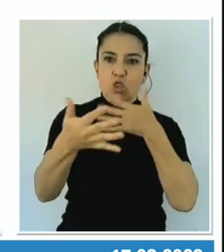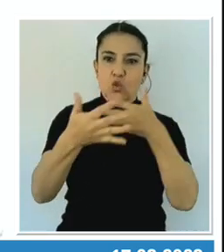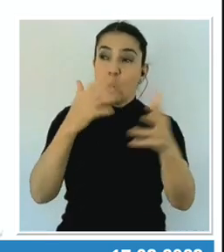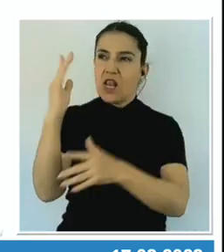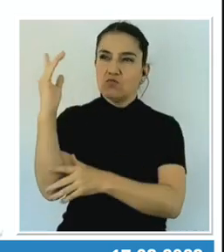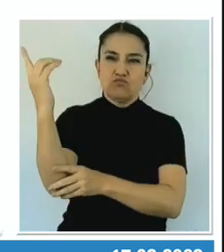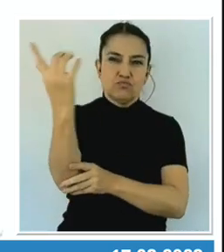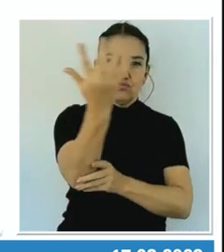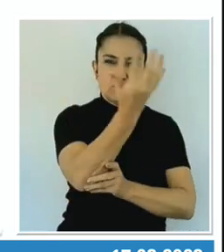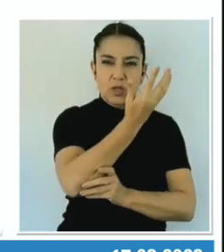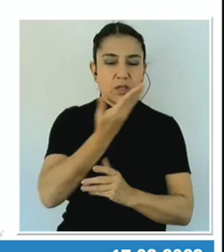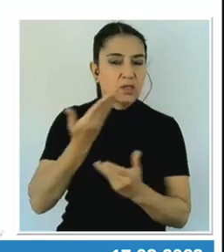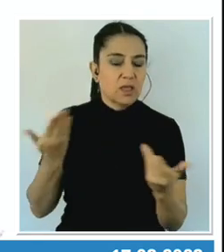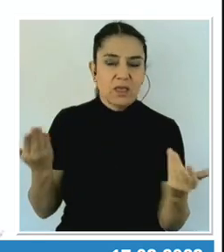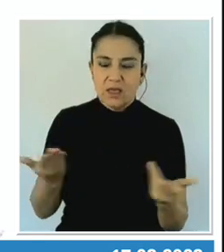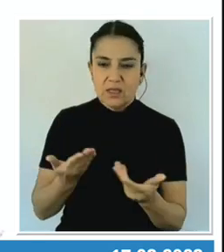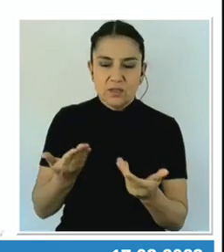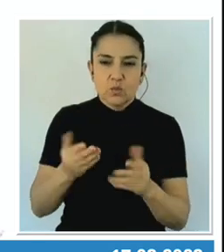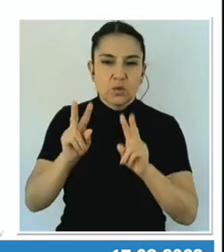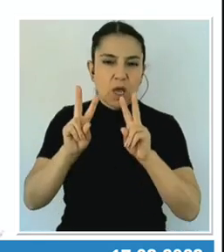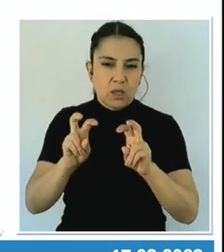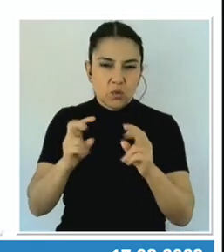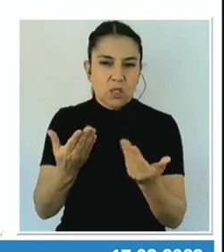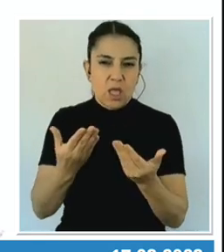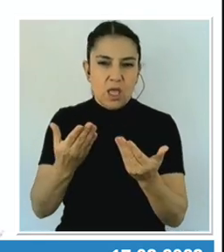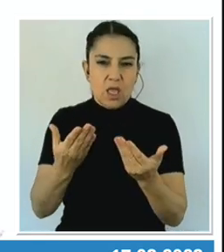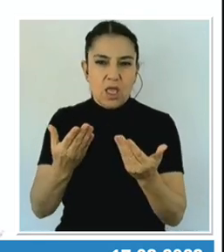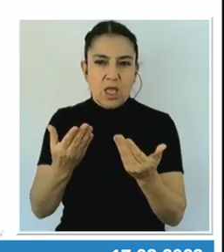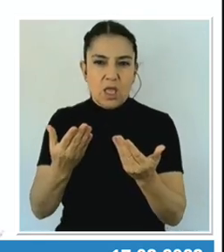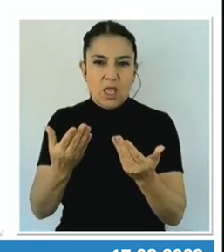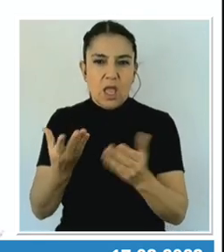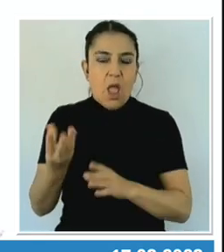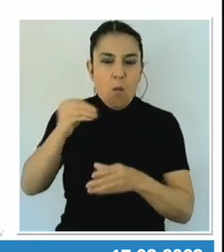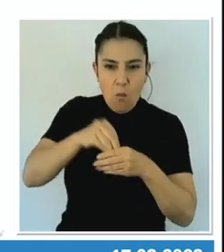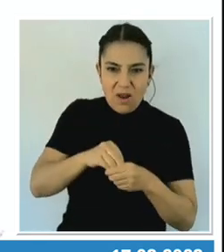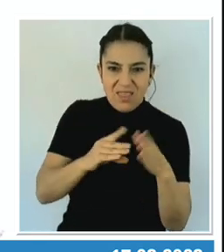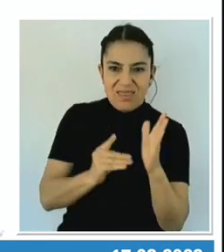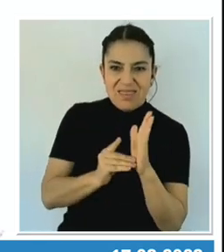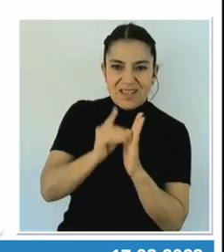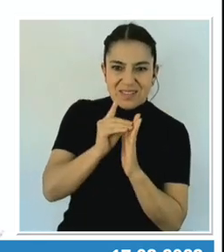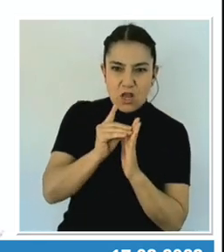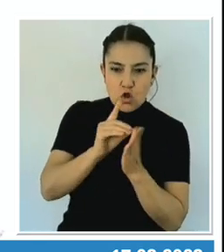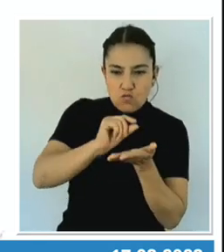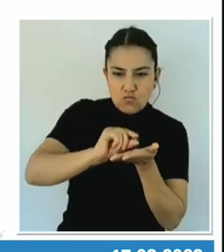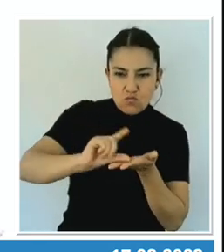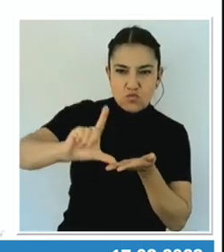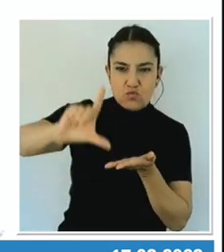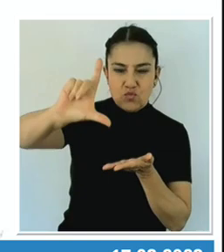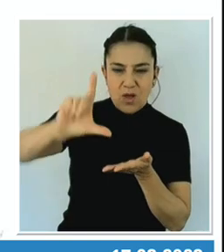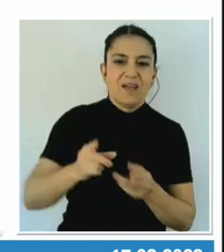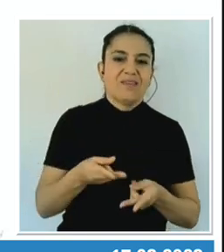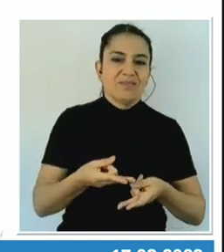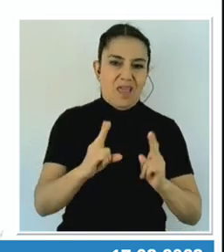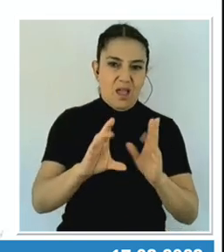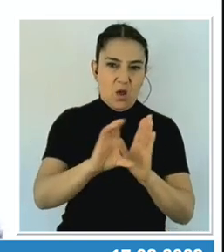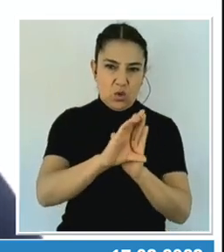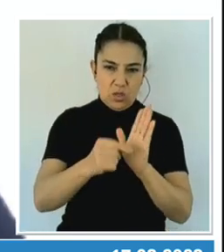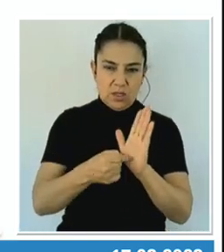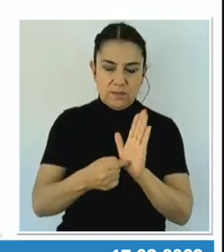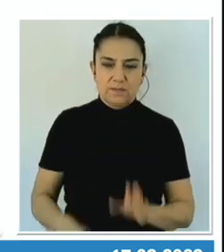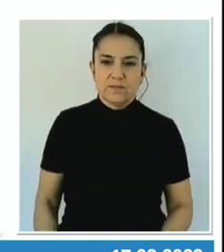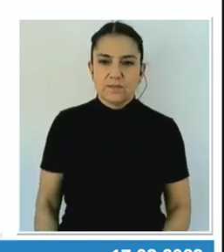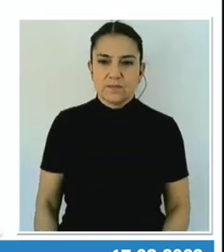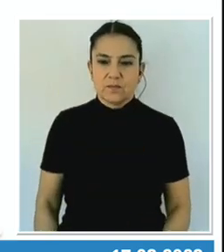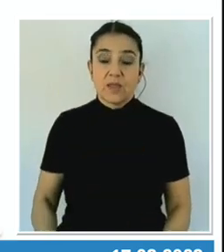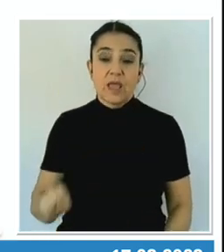que es parte de los desarrollos progresivos del derecho constitucional. Tengo un segundo matiz que